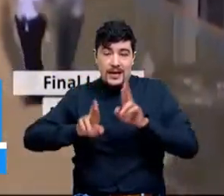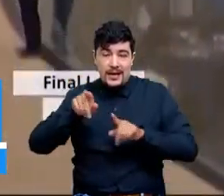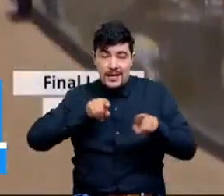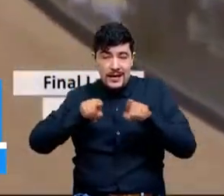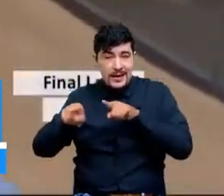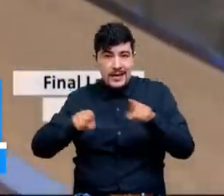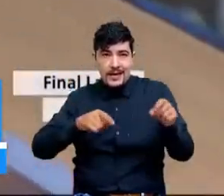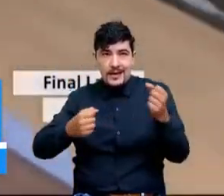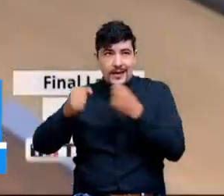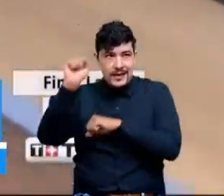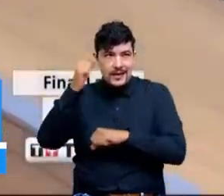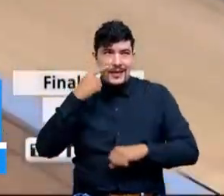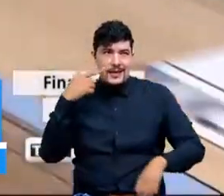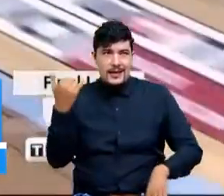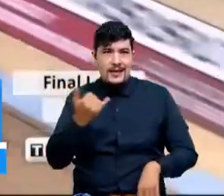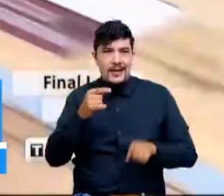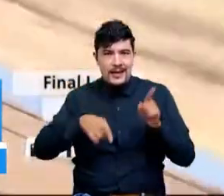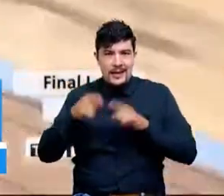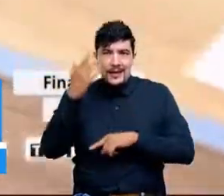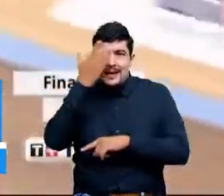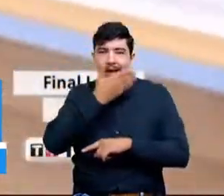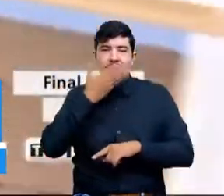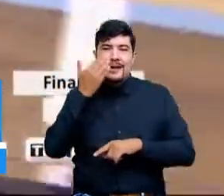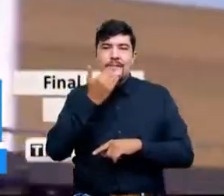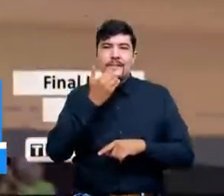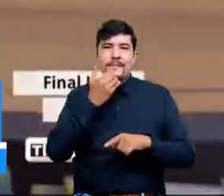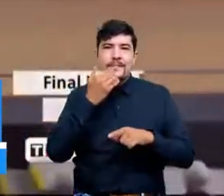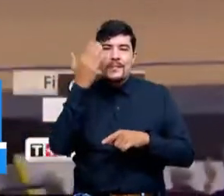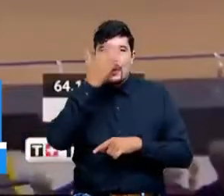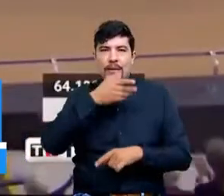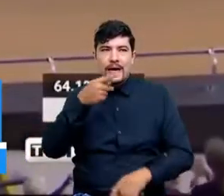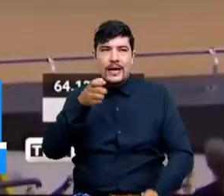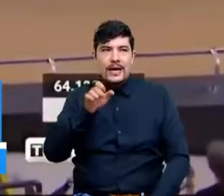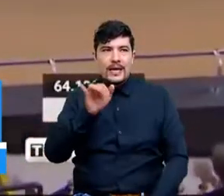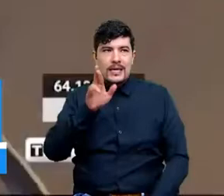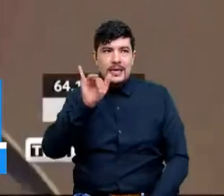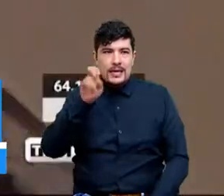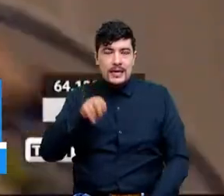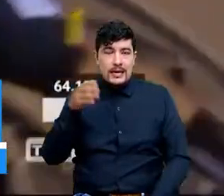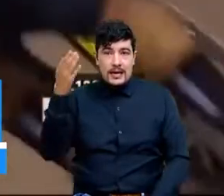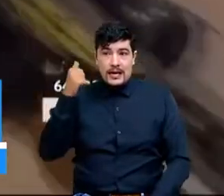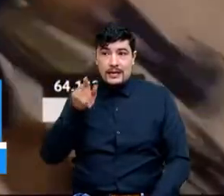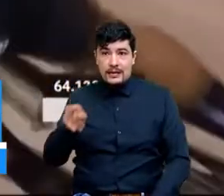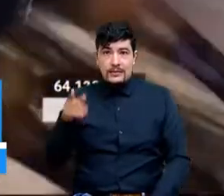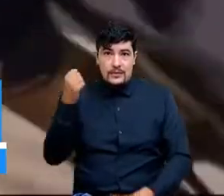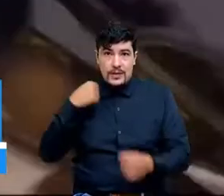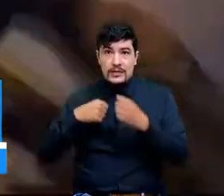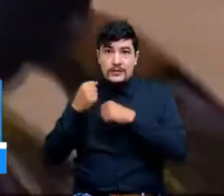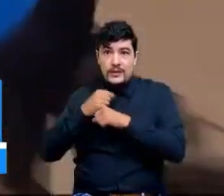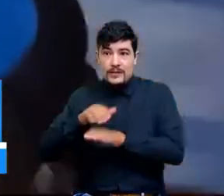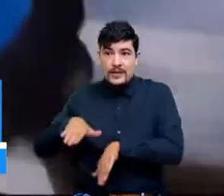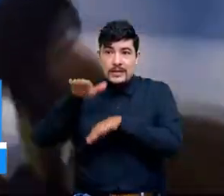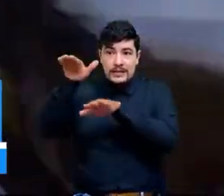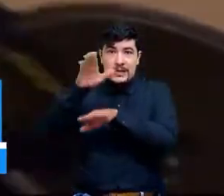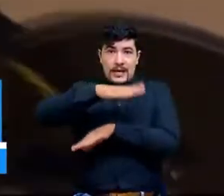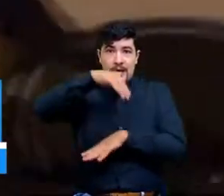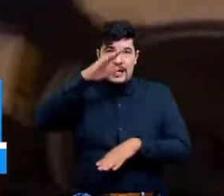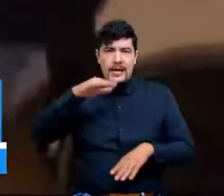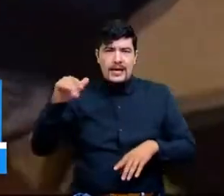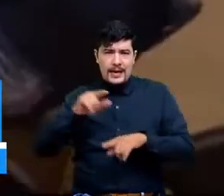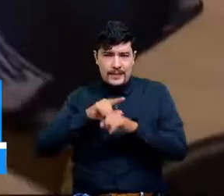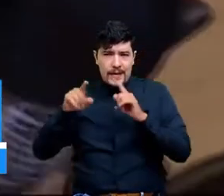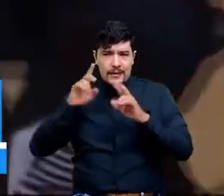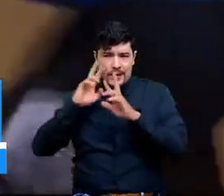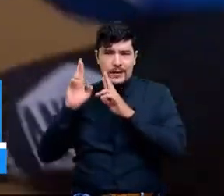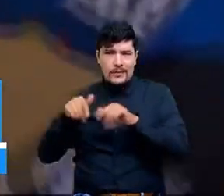muy cerquita del podio en algunas pruebas, como la prueba del Keirin. Marta Bayona, que hace unos años representa al departamento de Antioquia, pero que se hizo